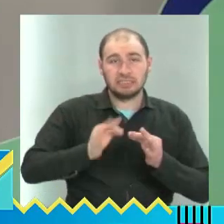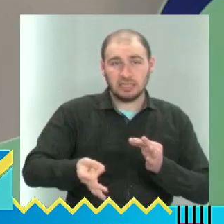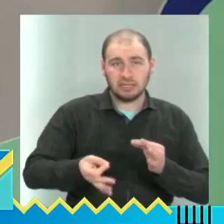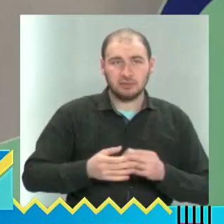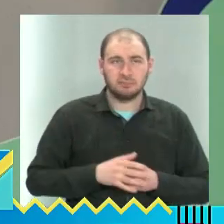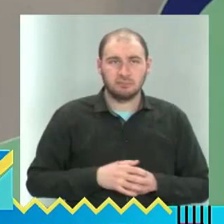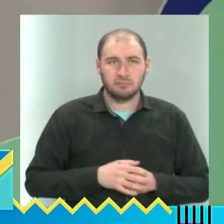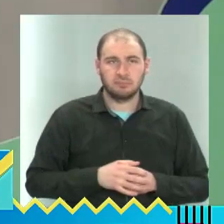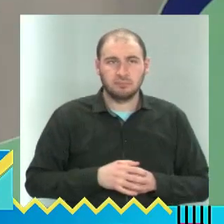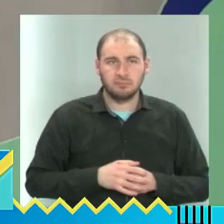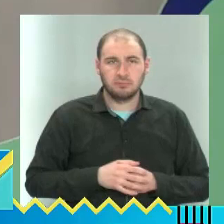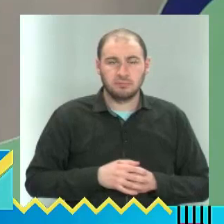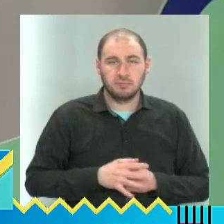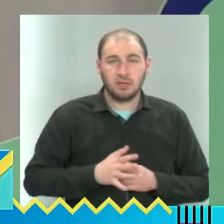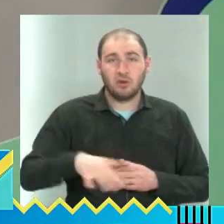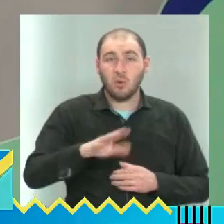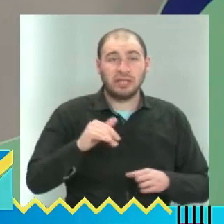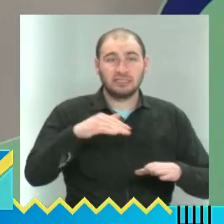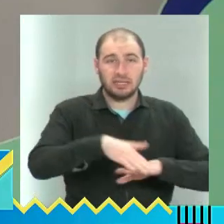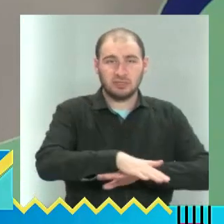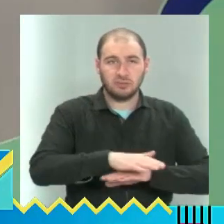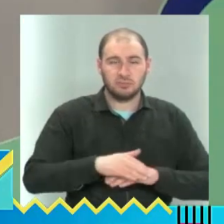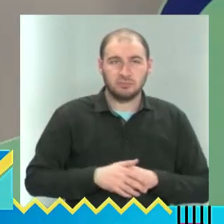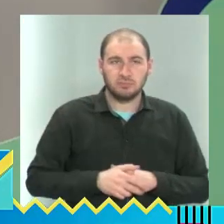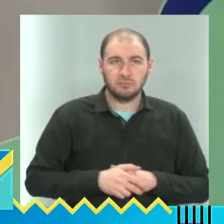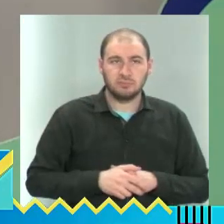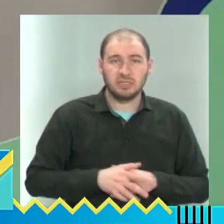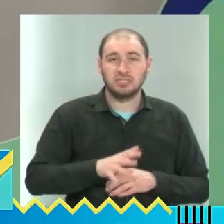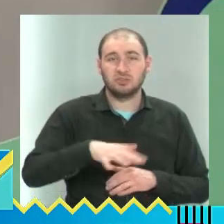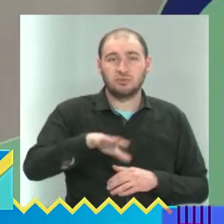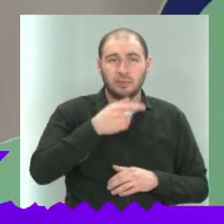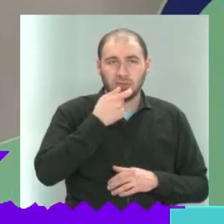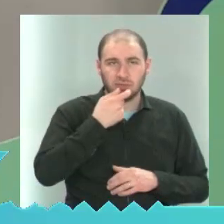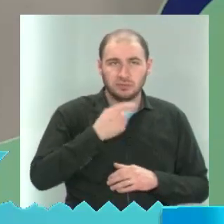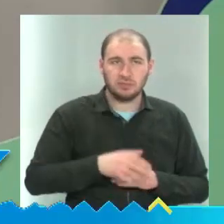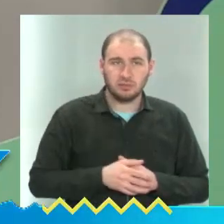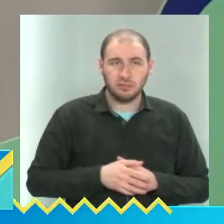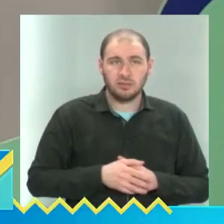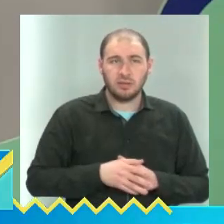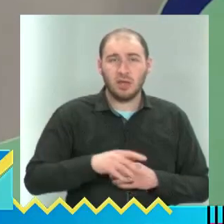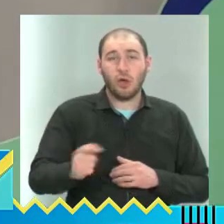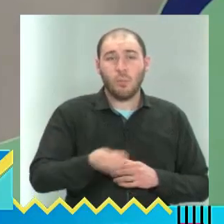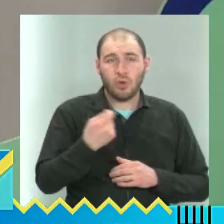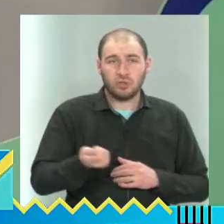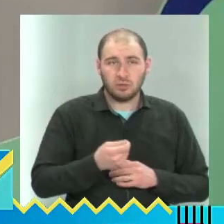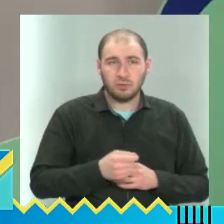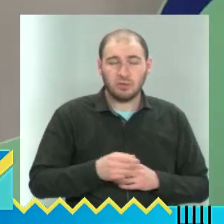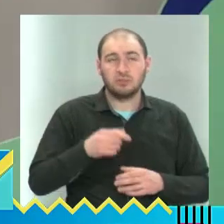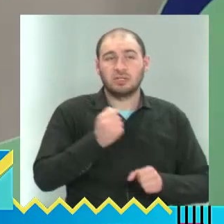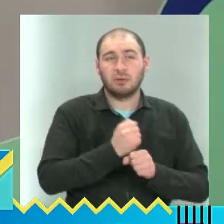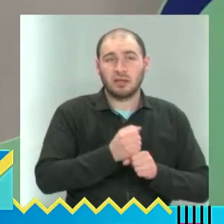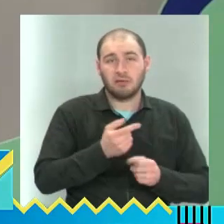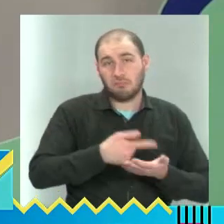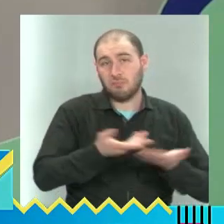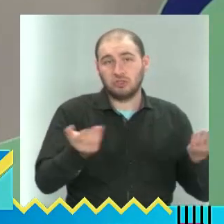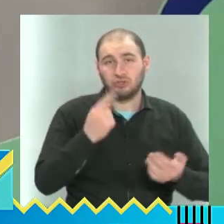bien, es lugar del centro, de la ciudad de Mendoza, y efectivamente un prostíbulo que oficiaba a la vista